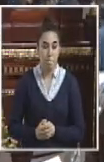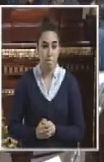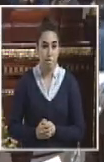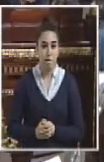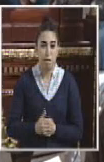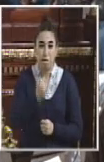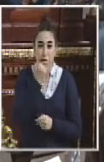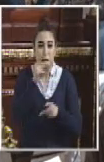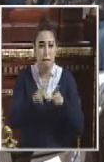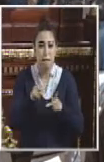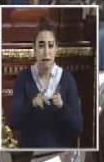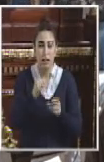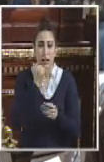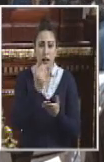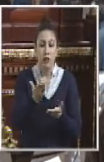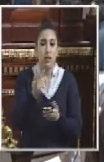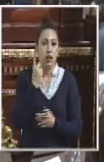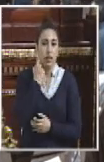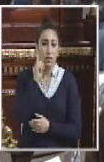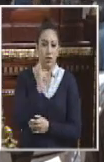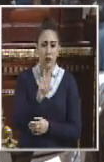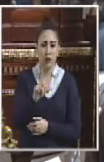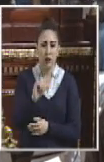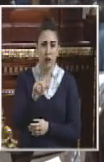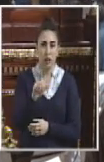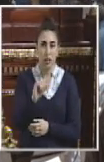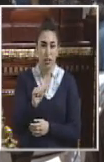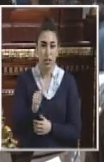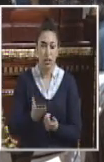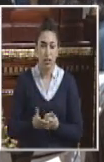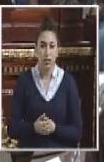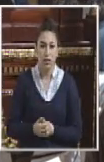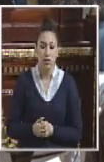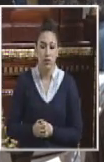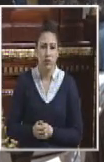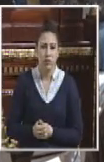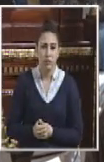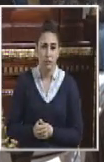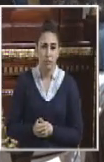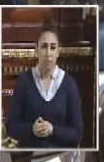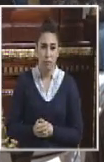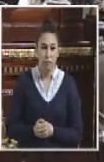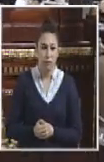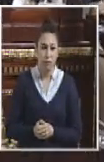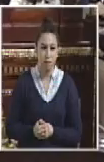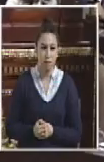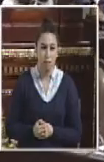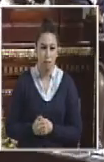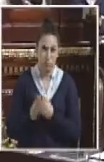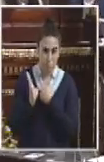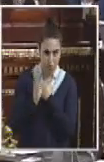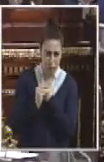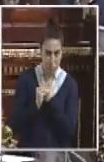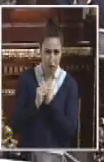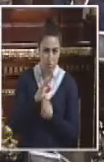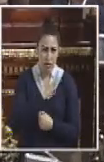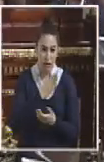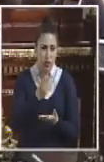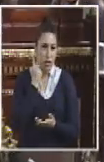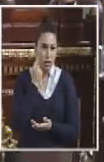Permítame, diputado Martín. Diputada Lilia. Diputada presidenta, si me permite el diputado